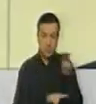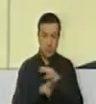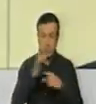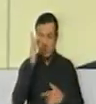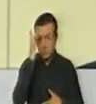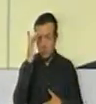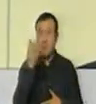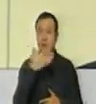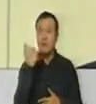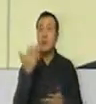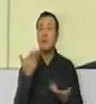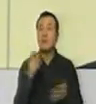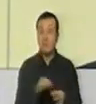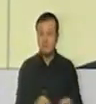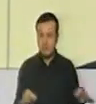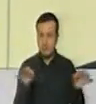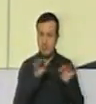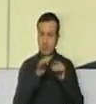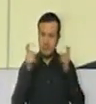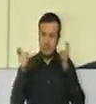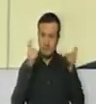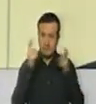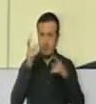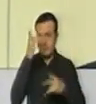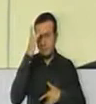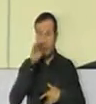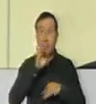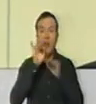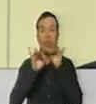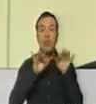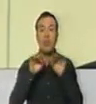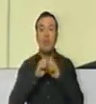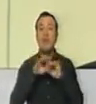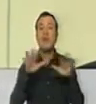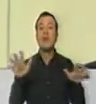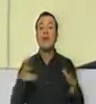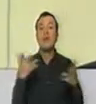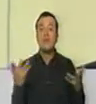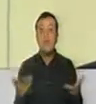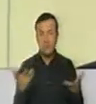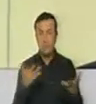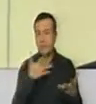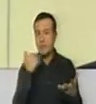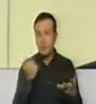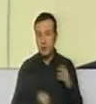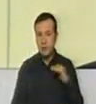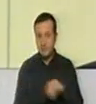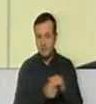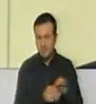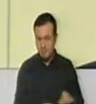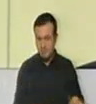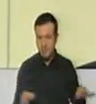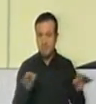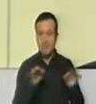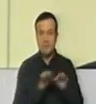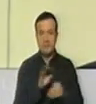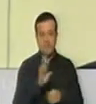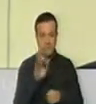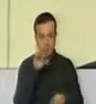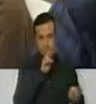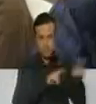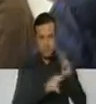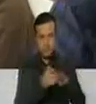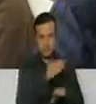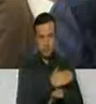La mejor forma de controlar la propagación es la prevención, y la mejor herramienta de prevención es la detección